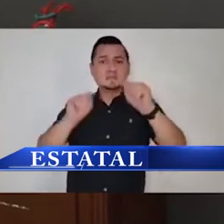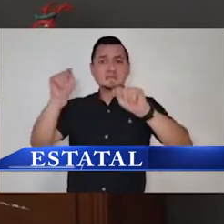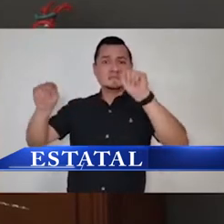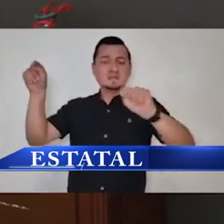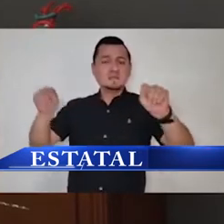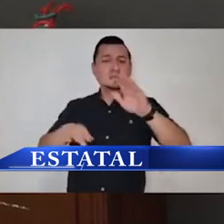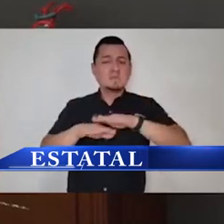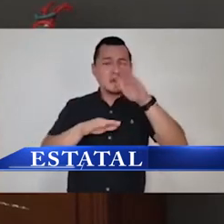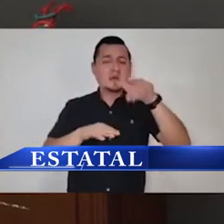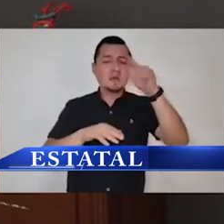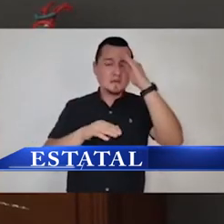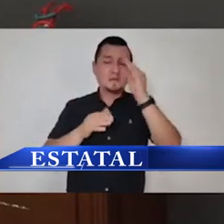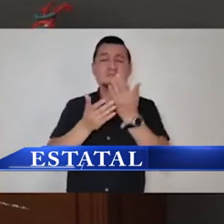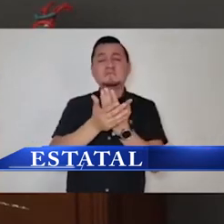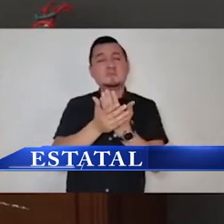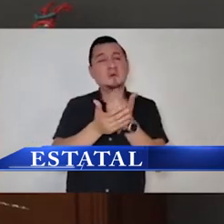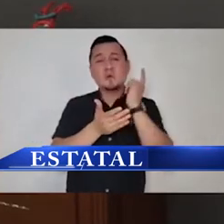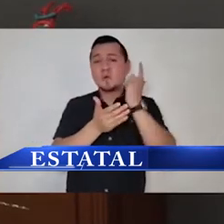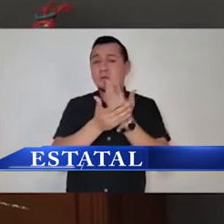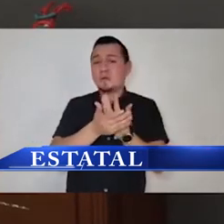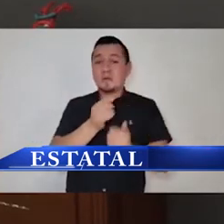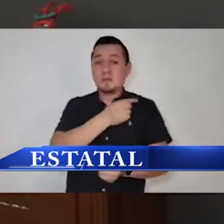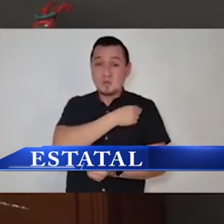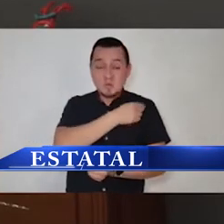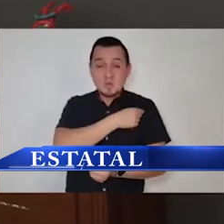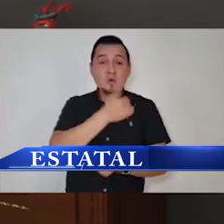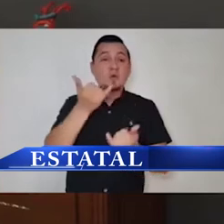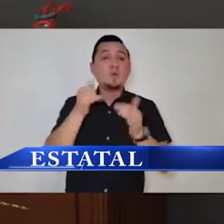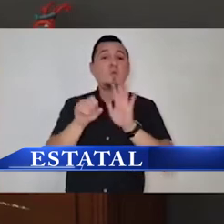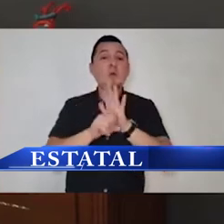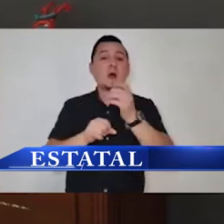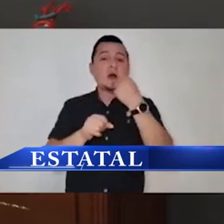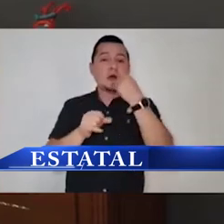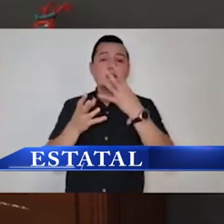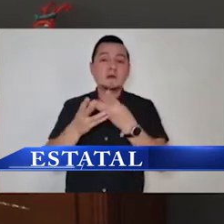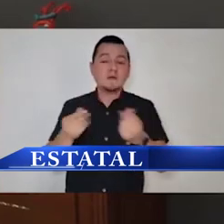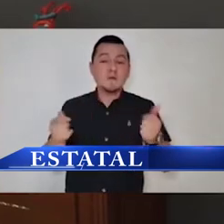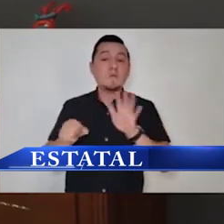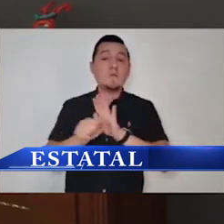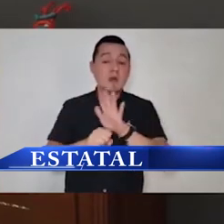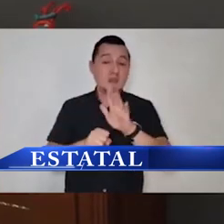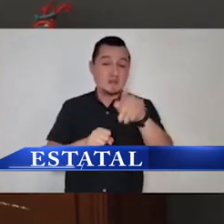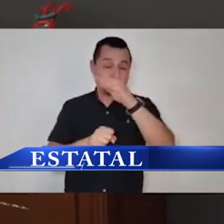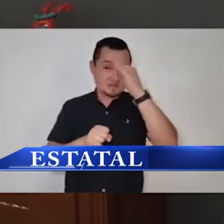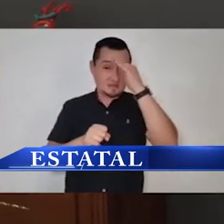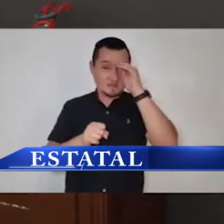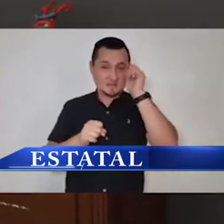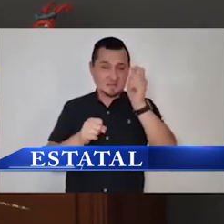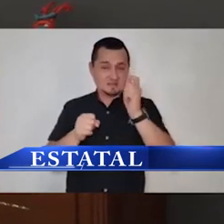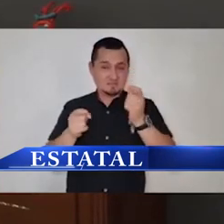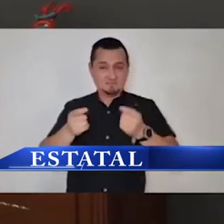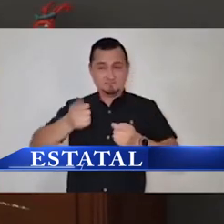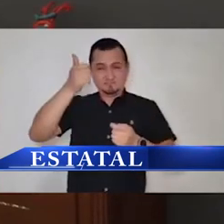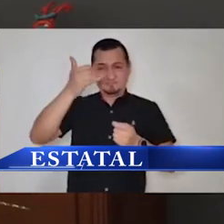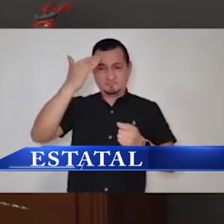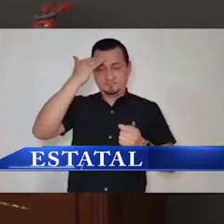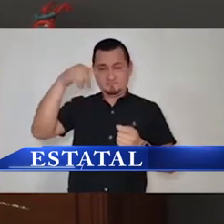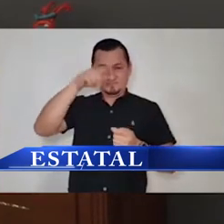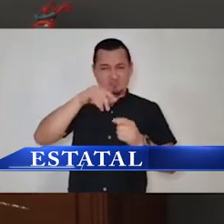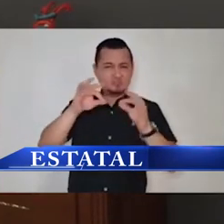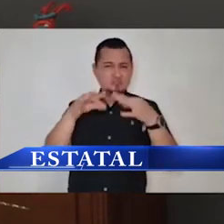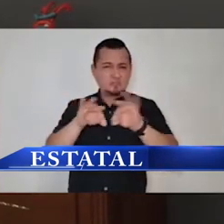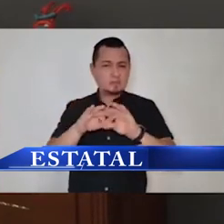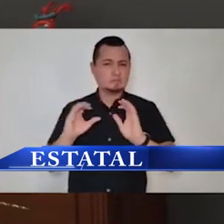casos. Debemos esperar la vacuna y debemos esperar el tratamiento. En tanto, lo